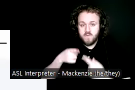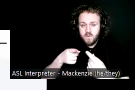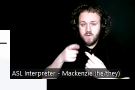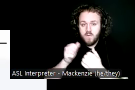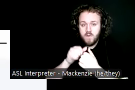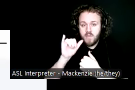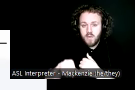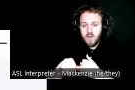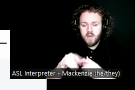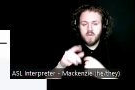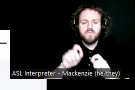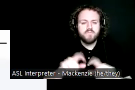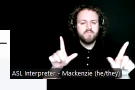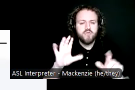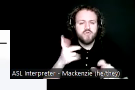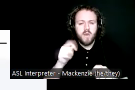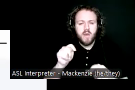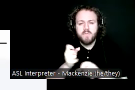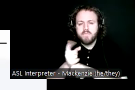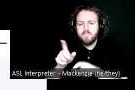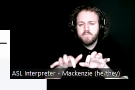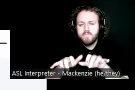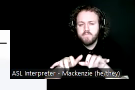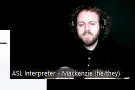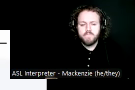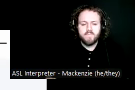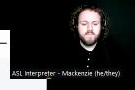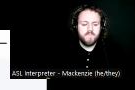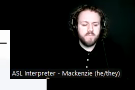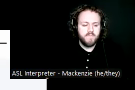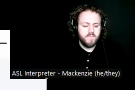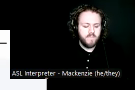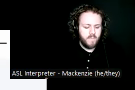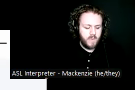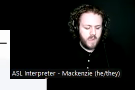esta funcionalidad, por favor avísenos en el chat.